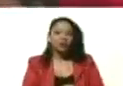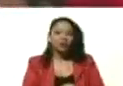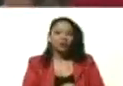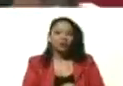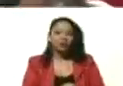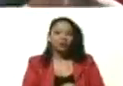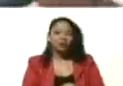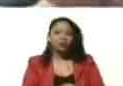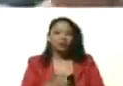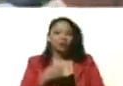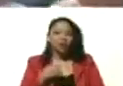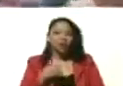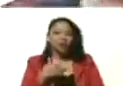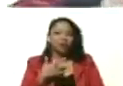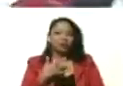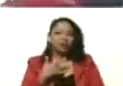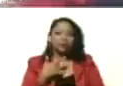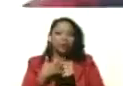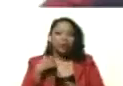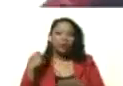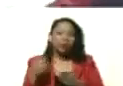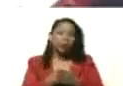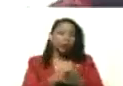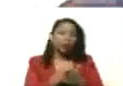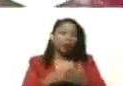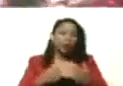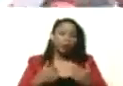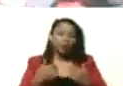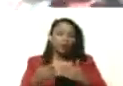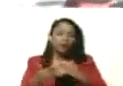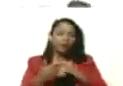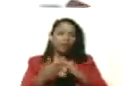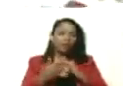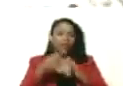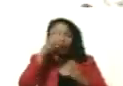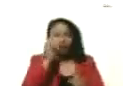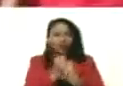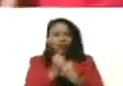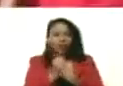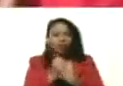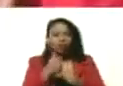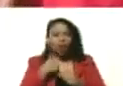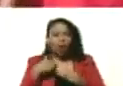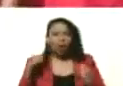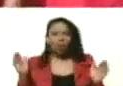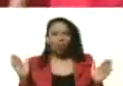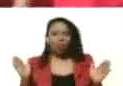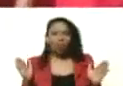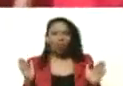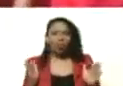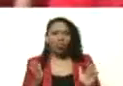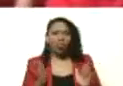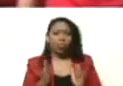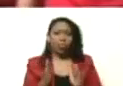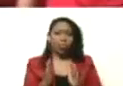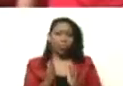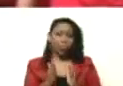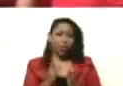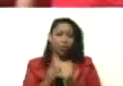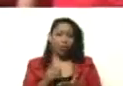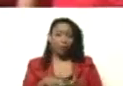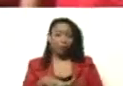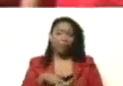salí todo golpeado. Trabajé como 20 kilos, no me podía ni parar. Sentí